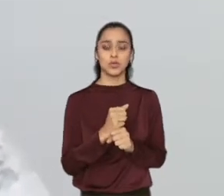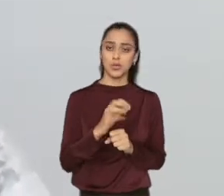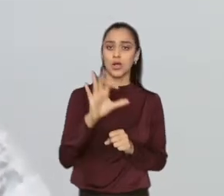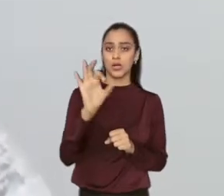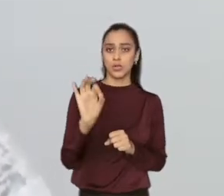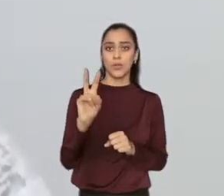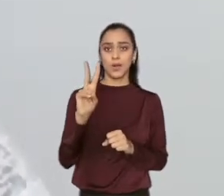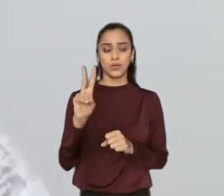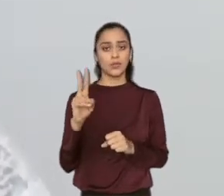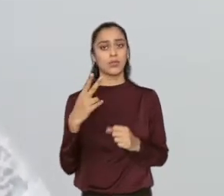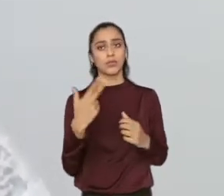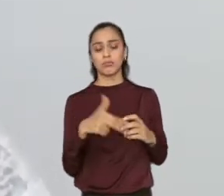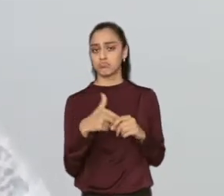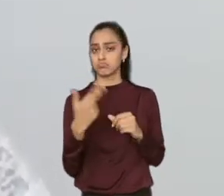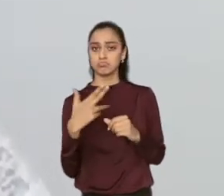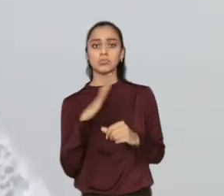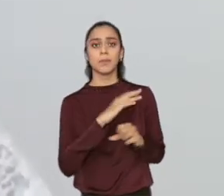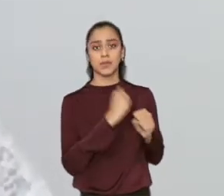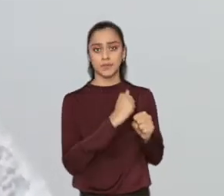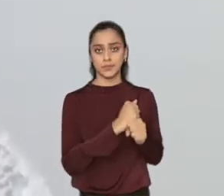en el 92, me fui del trabajo